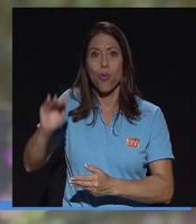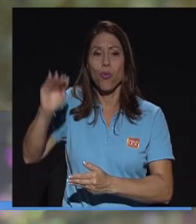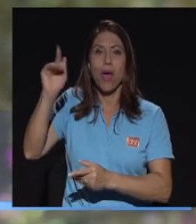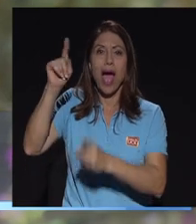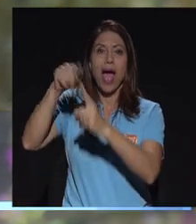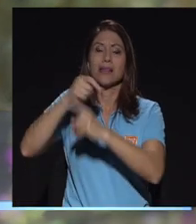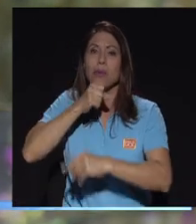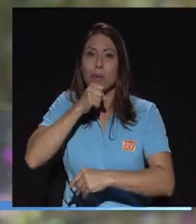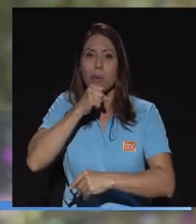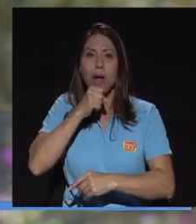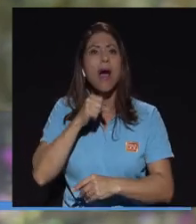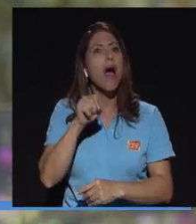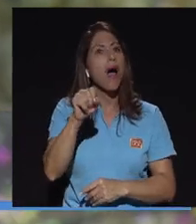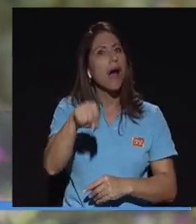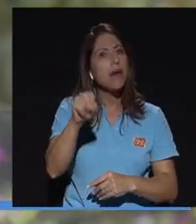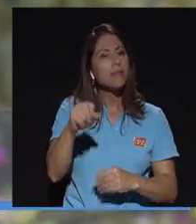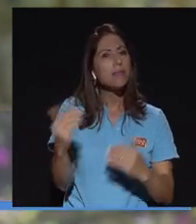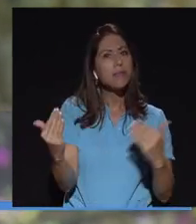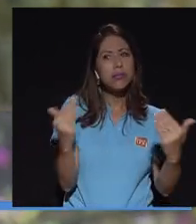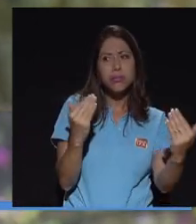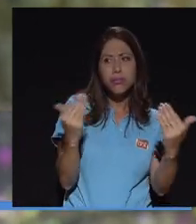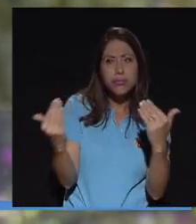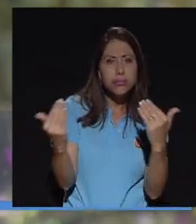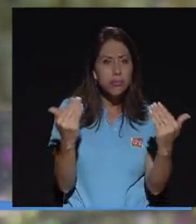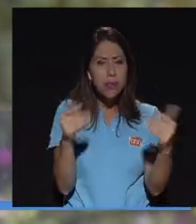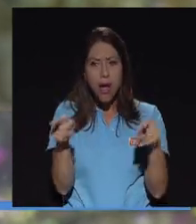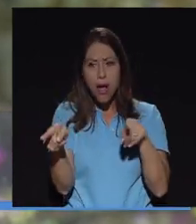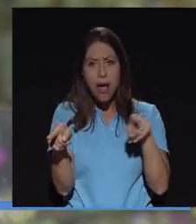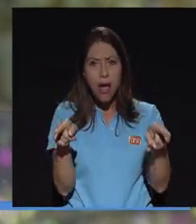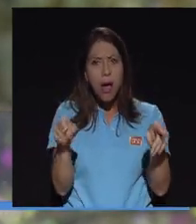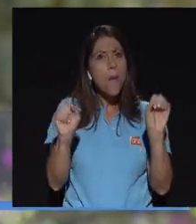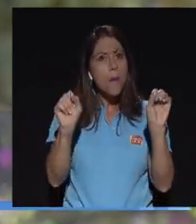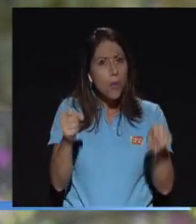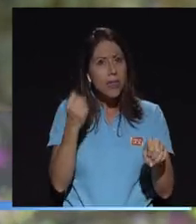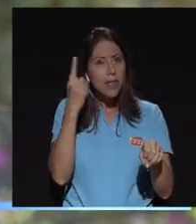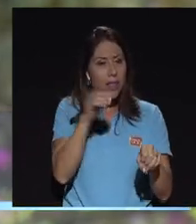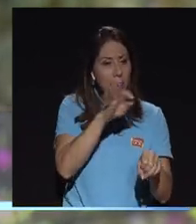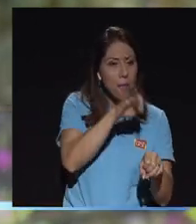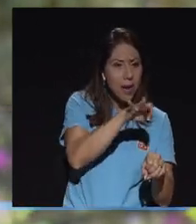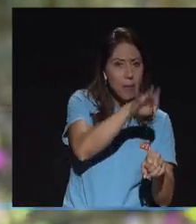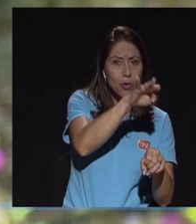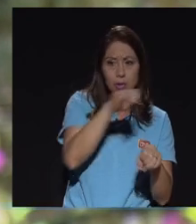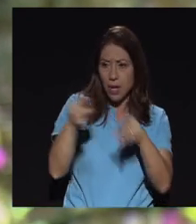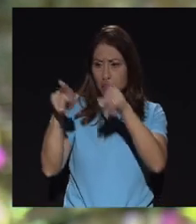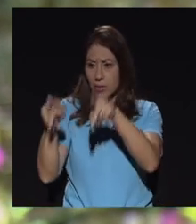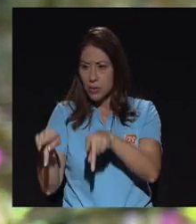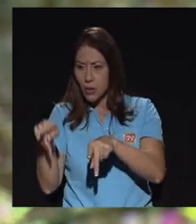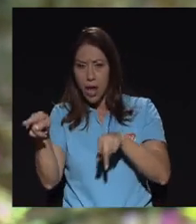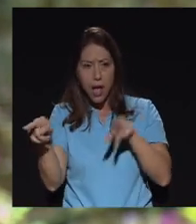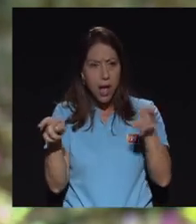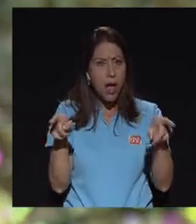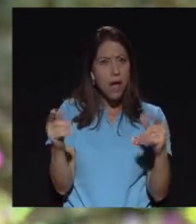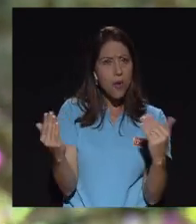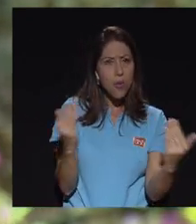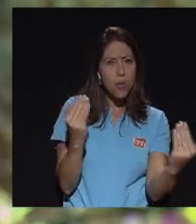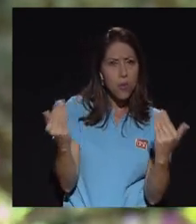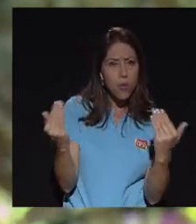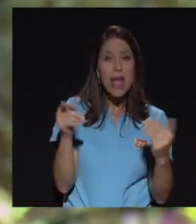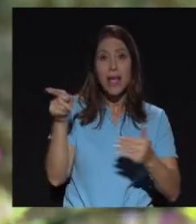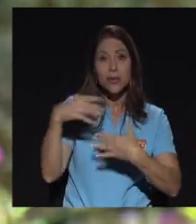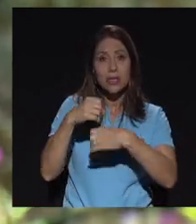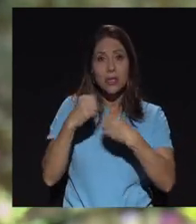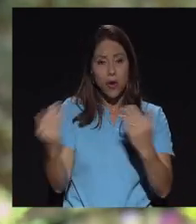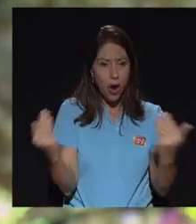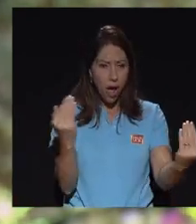¿verdad? Las distintas etapas que tiene la vida de la mariposa, y nos hicieron un símil,